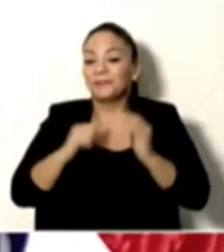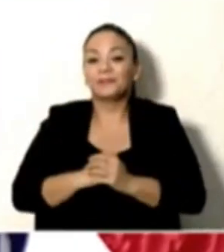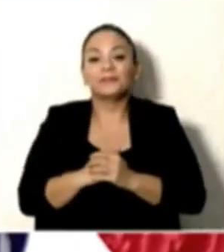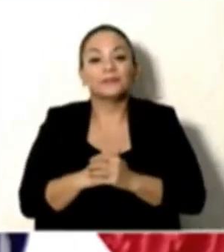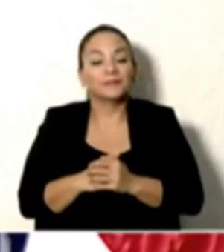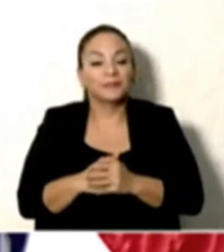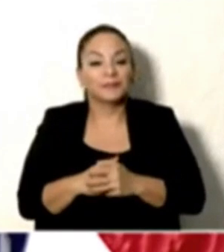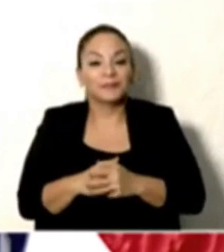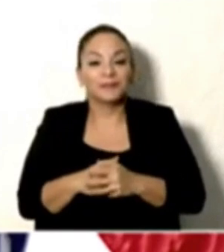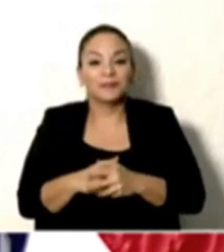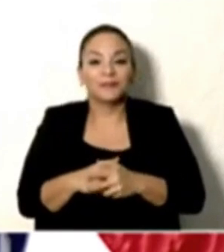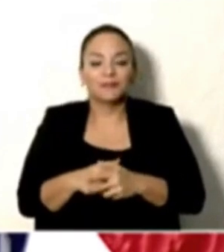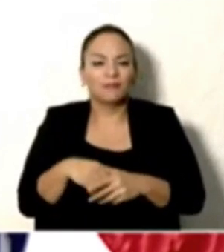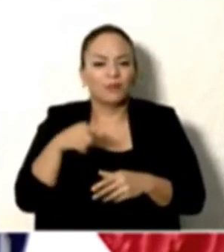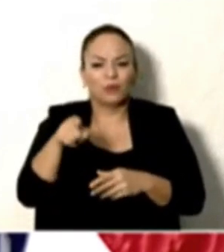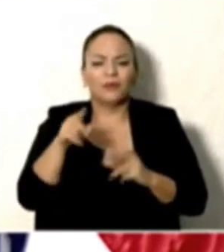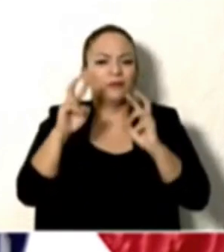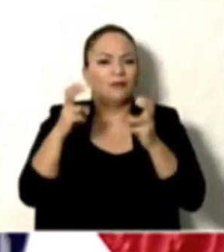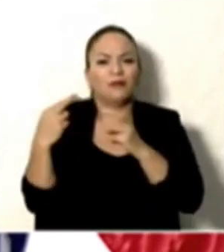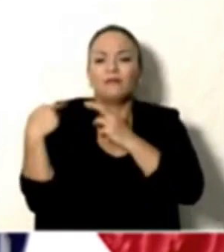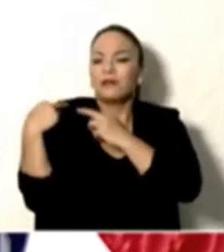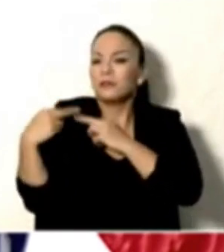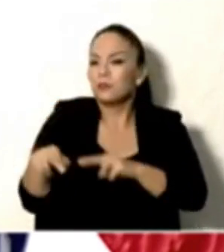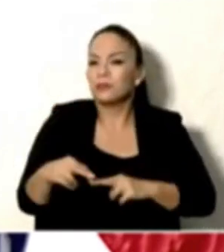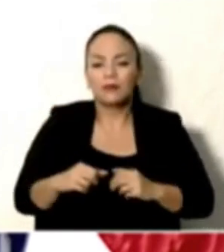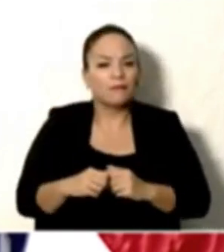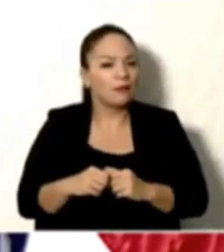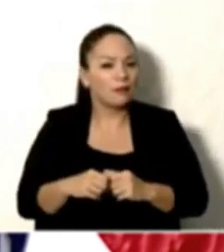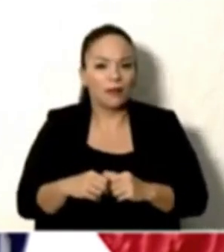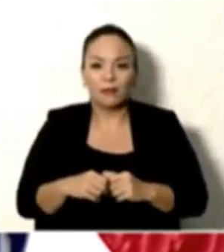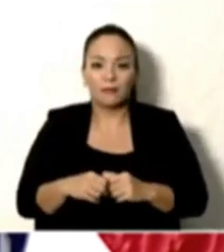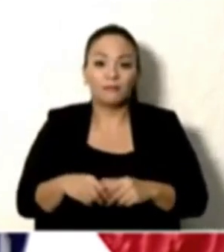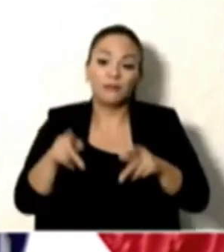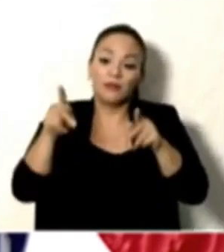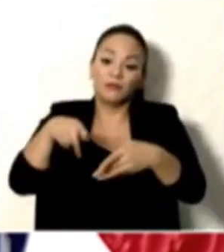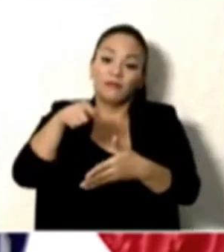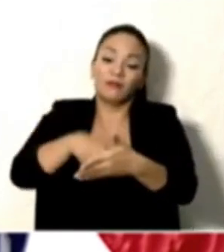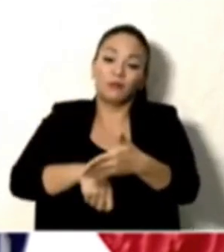a todas luces una irresponsabilidad de parte de quien la firmó.